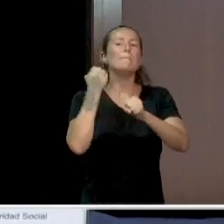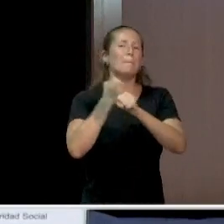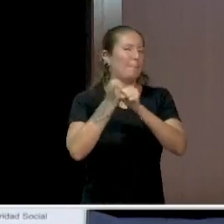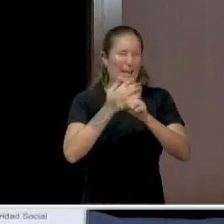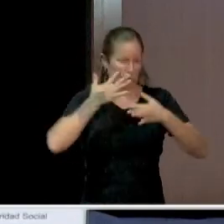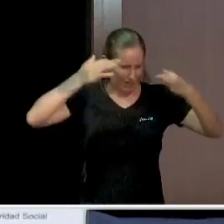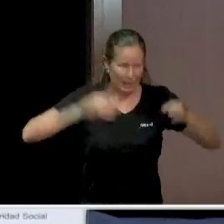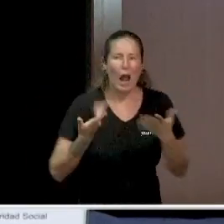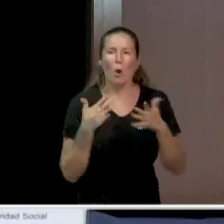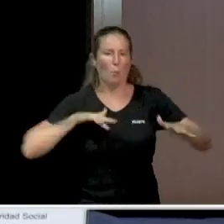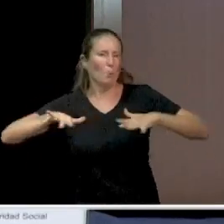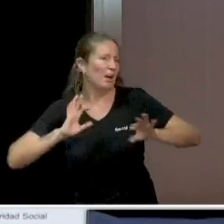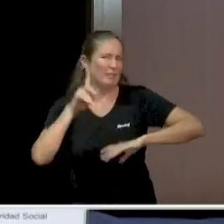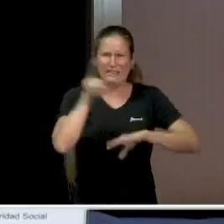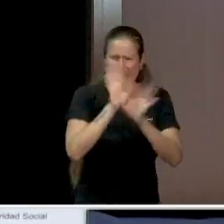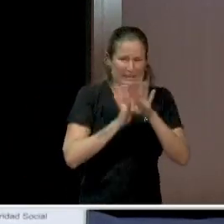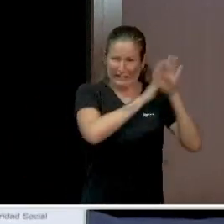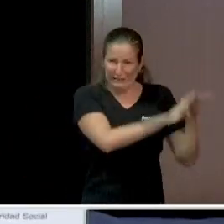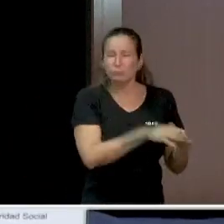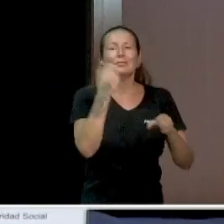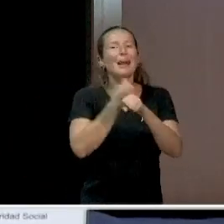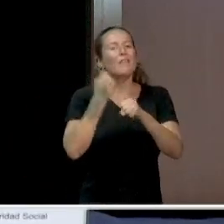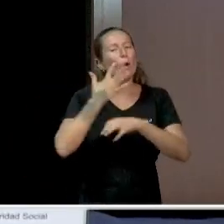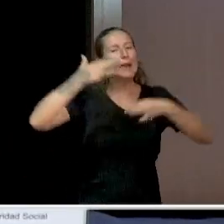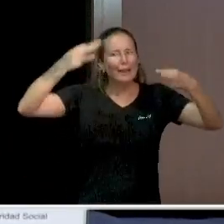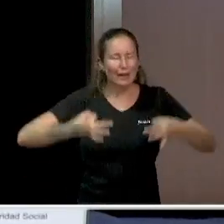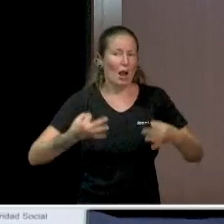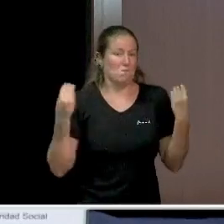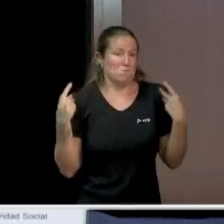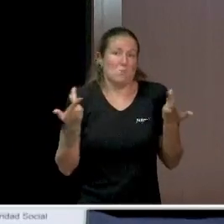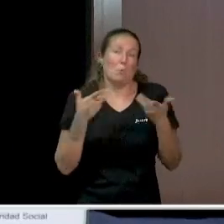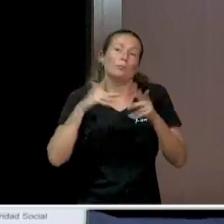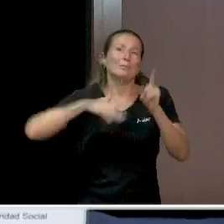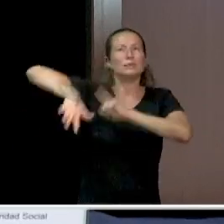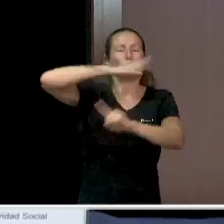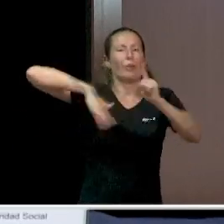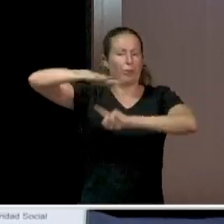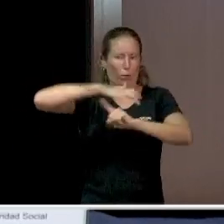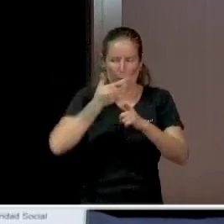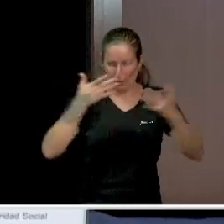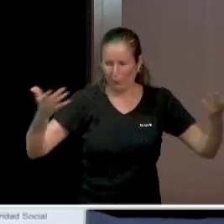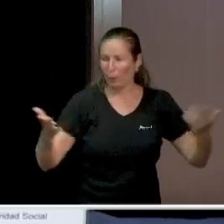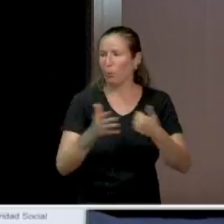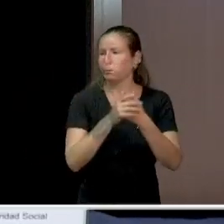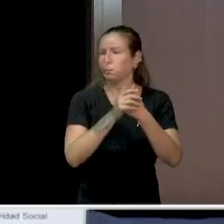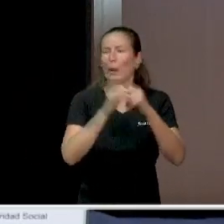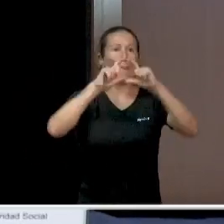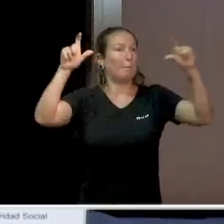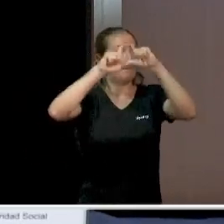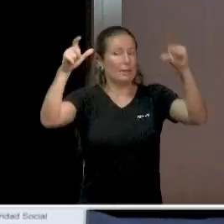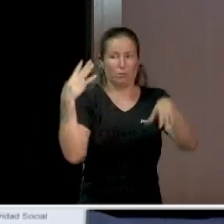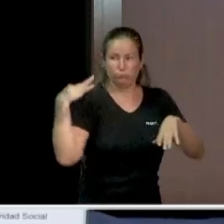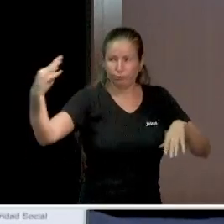intrínsecos de la persona con discapacidad, sino que añadimos factores externos, es decir, ya metemos por en medio a las